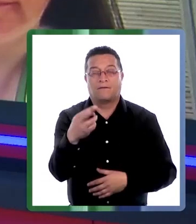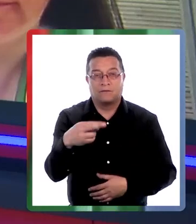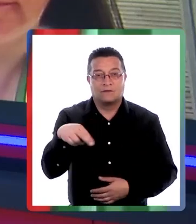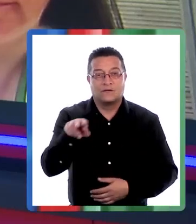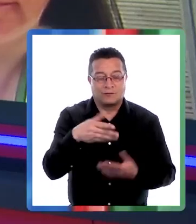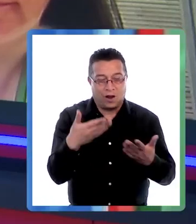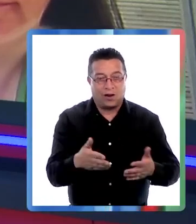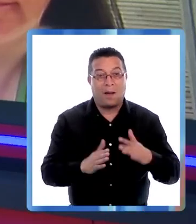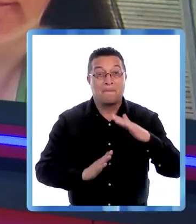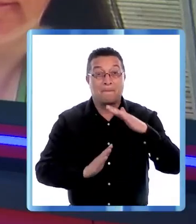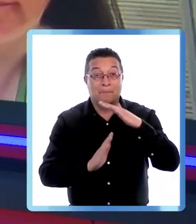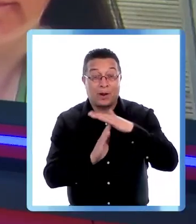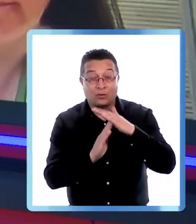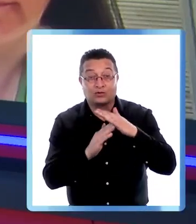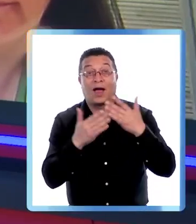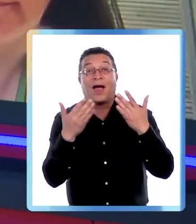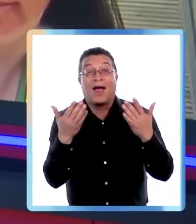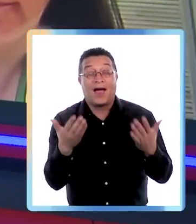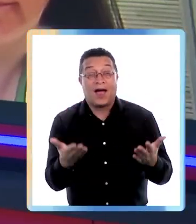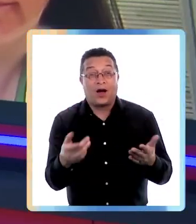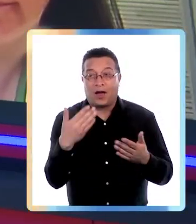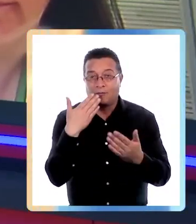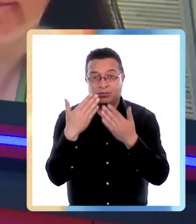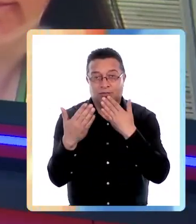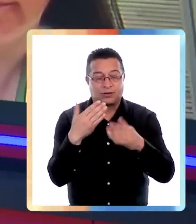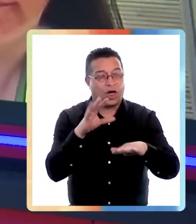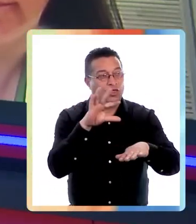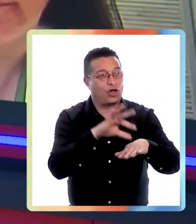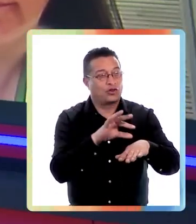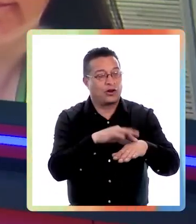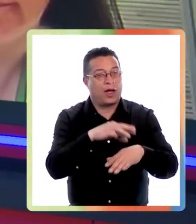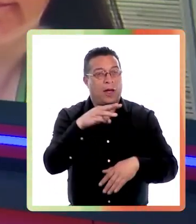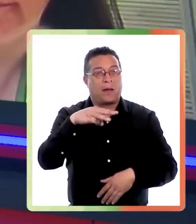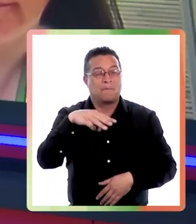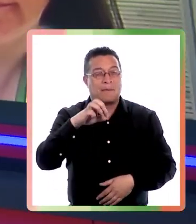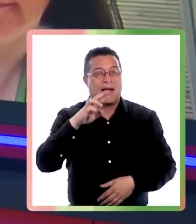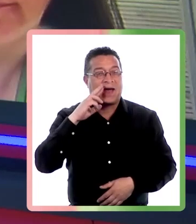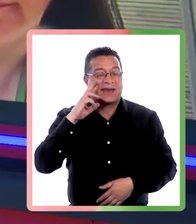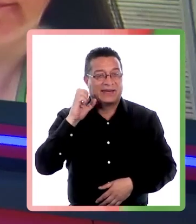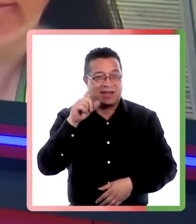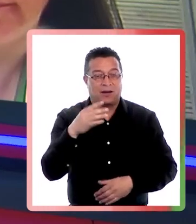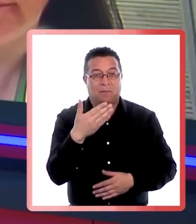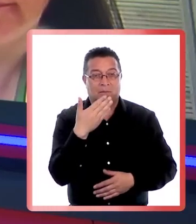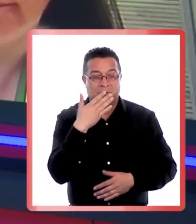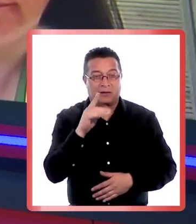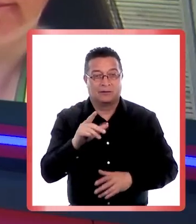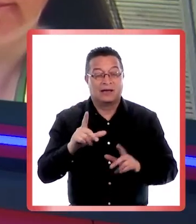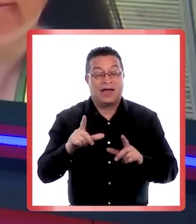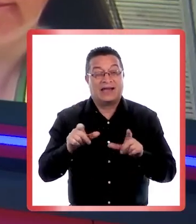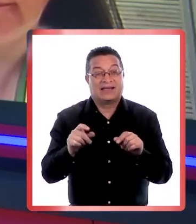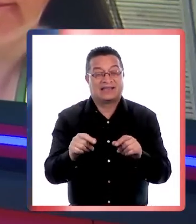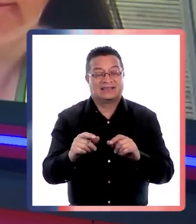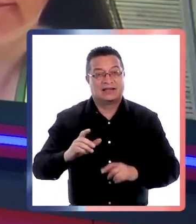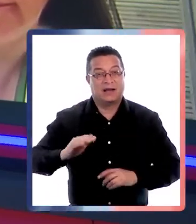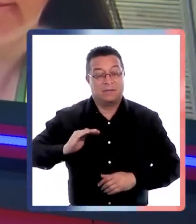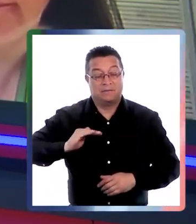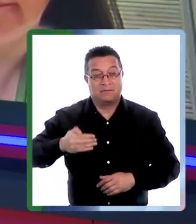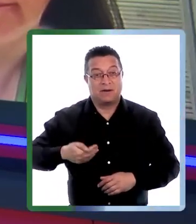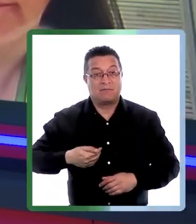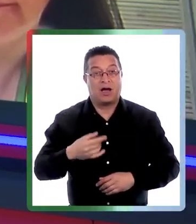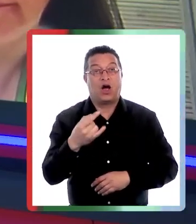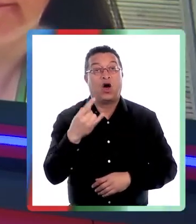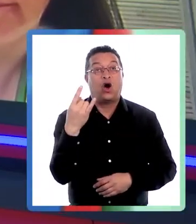Bueno, volvemos de la pausa y estábamos conversando con la doctora Verónica Mariani, cirujana oncóloga del programa de cáncer de mama de